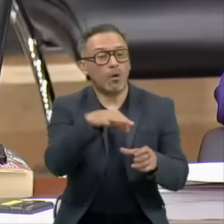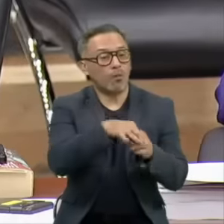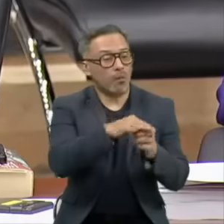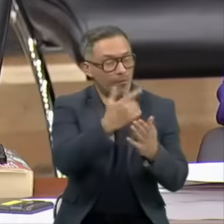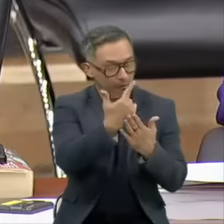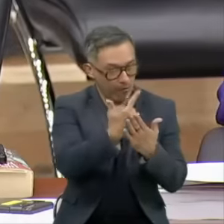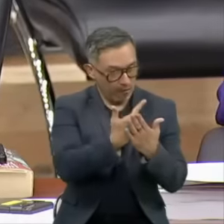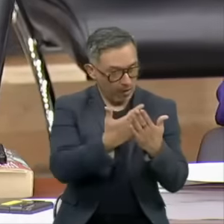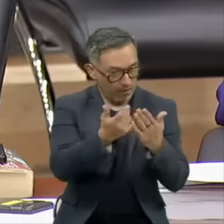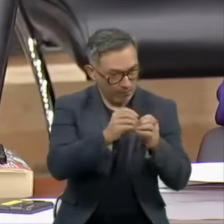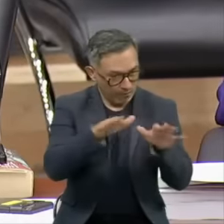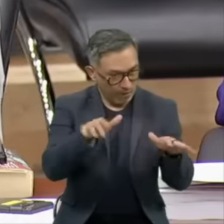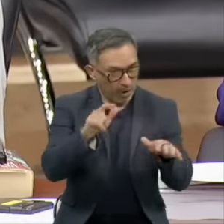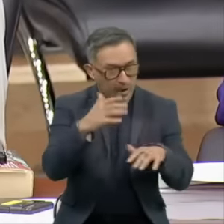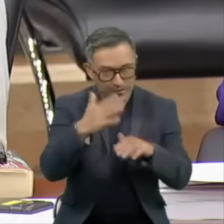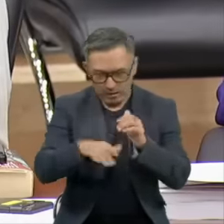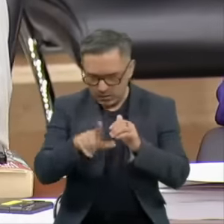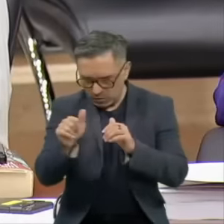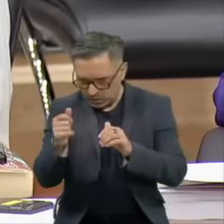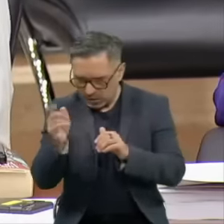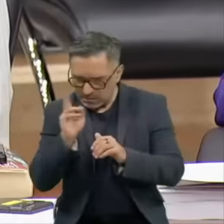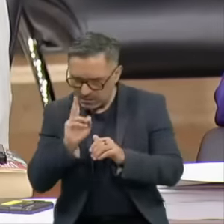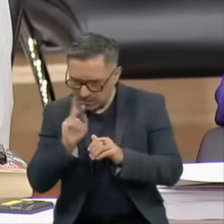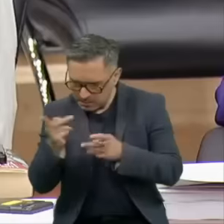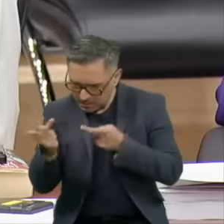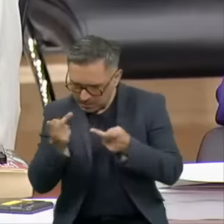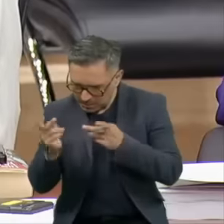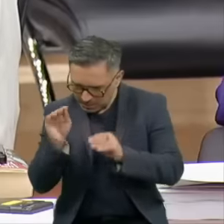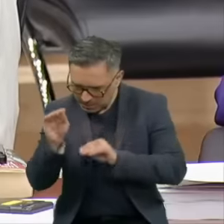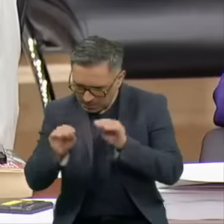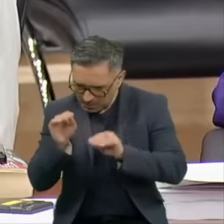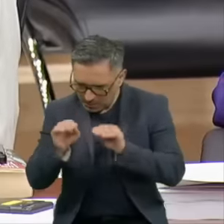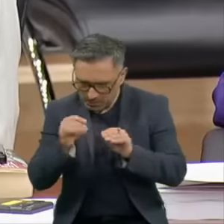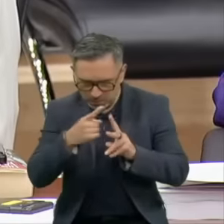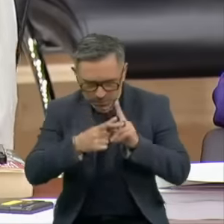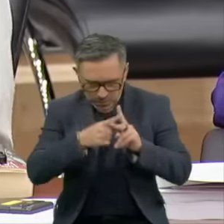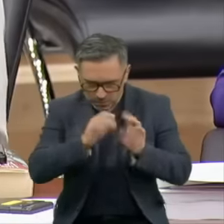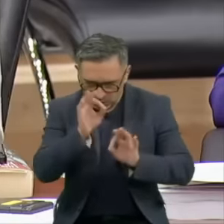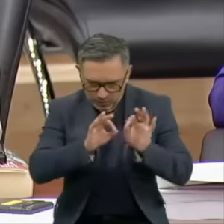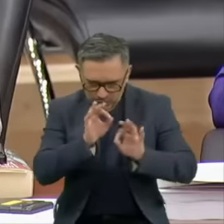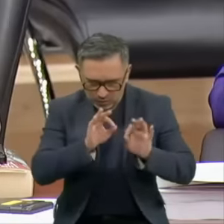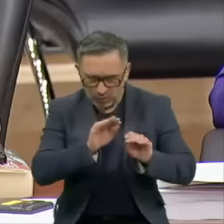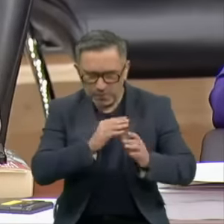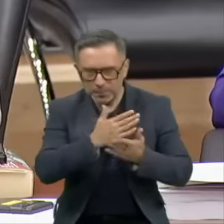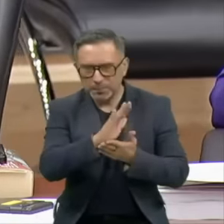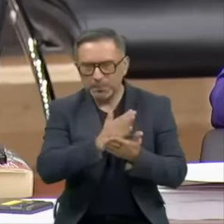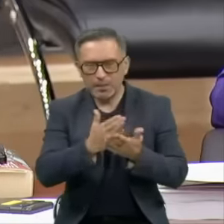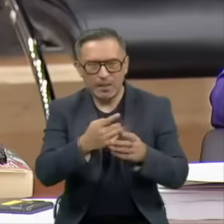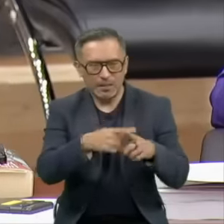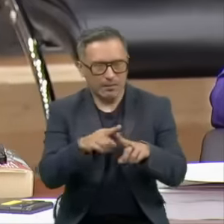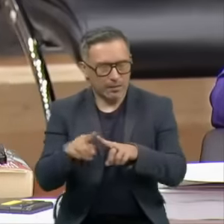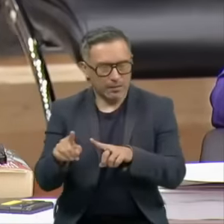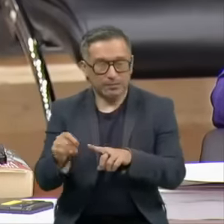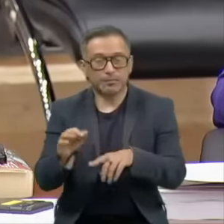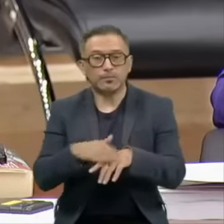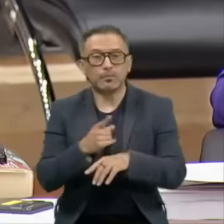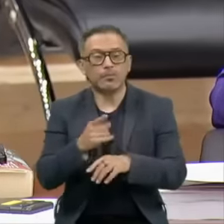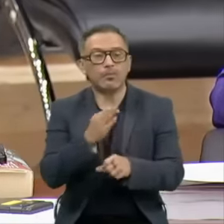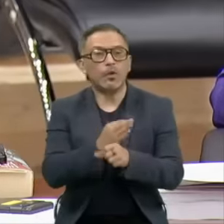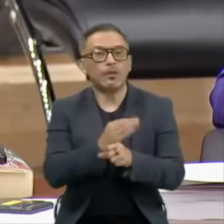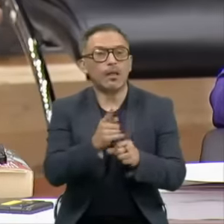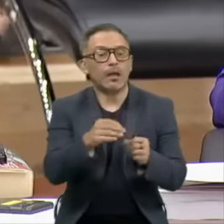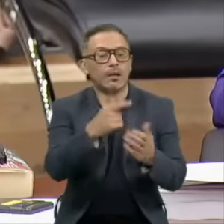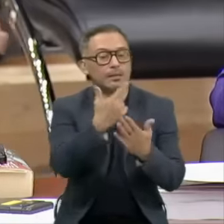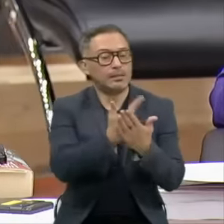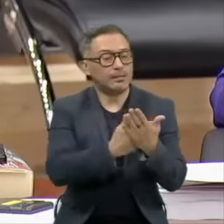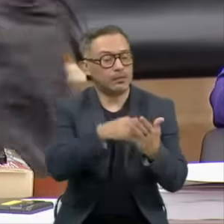un diseño para plantear una distribución diferente, porque les parece que con el resultado y su